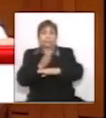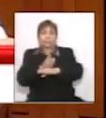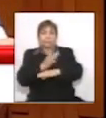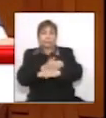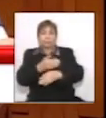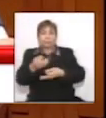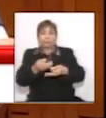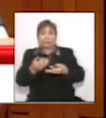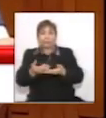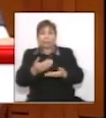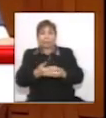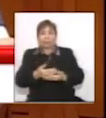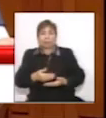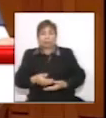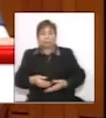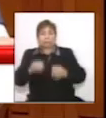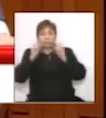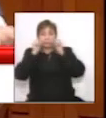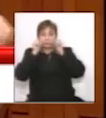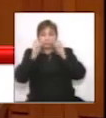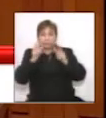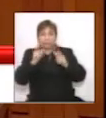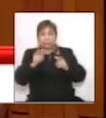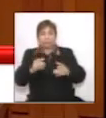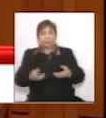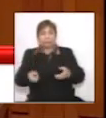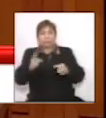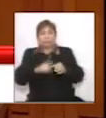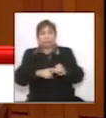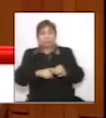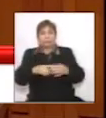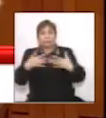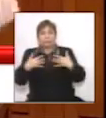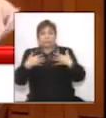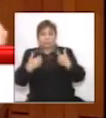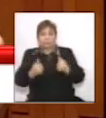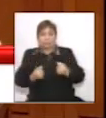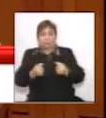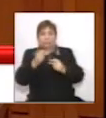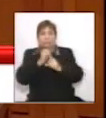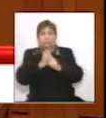habrían cuatro ministros alrededor de dos años,